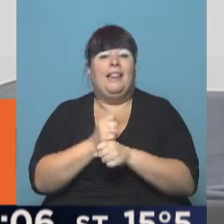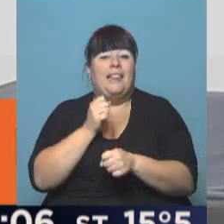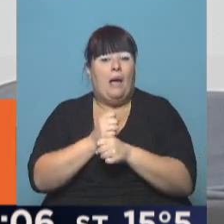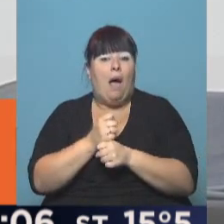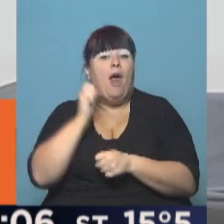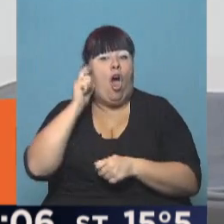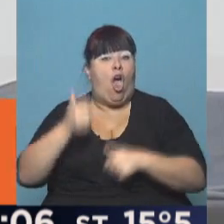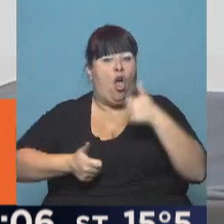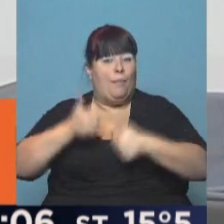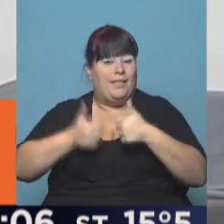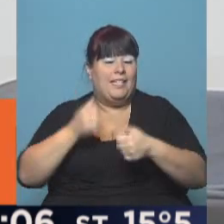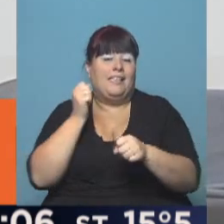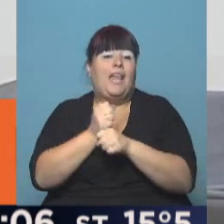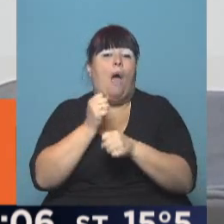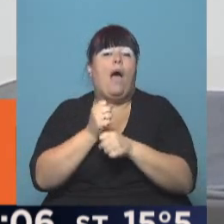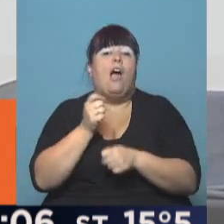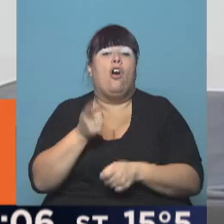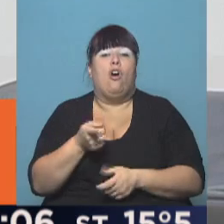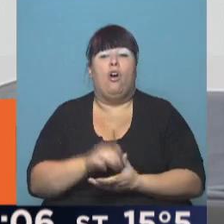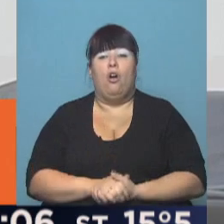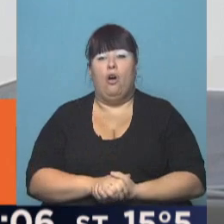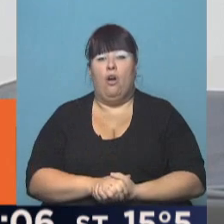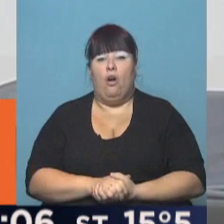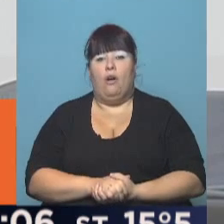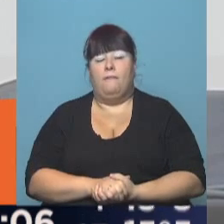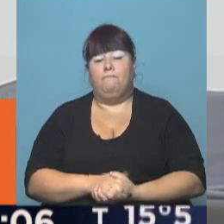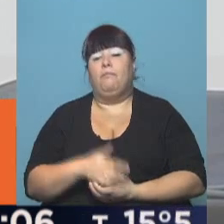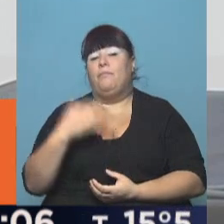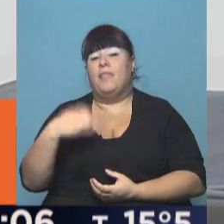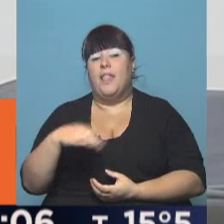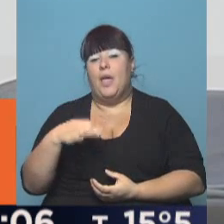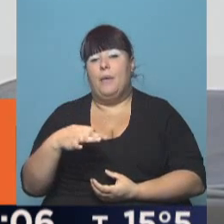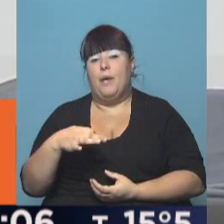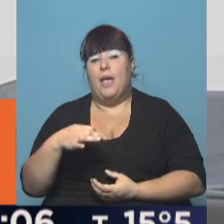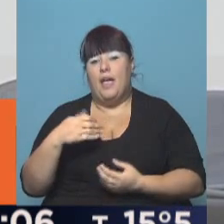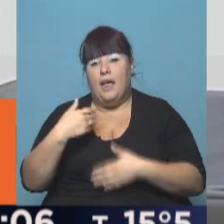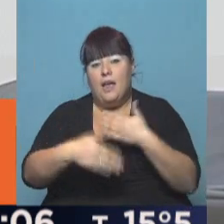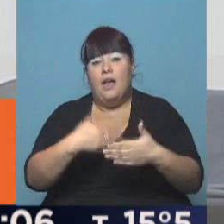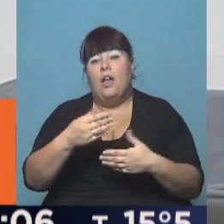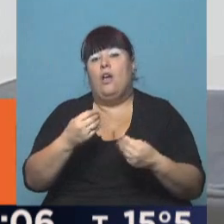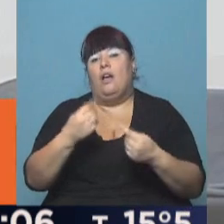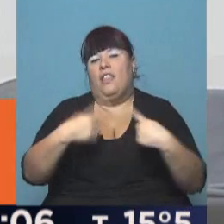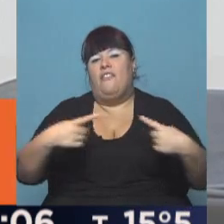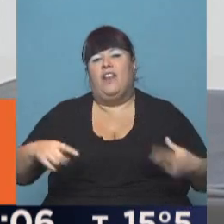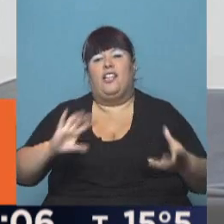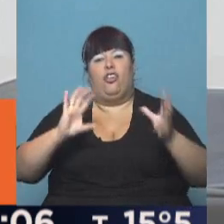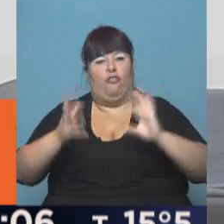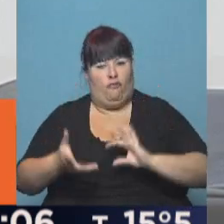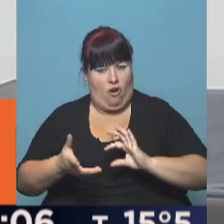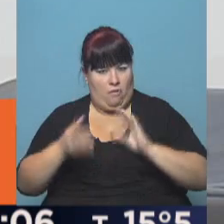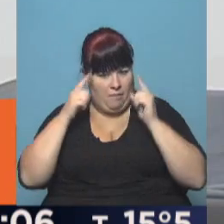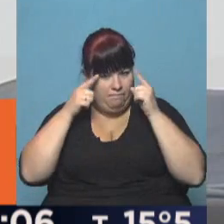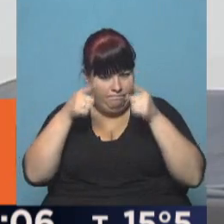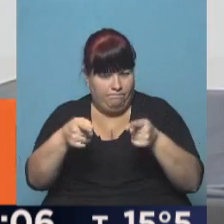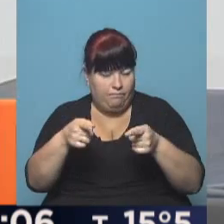lograr la competitividad es una tarea que requiere encararla desde múltiples